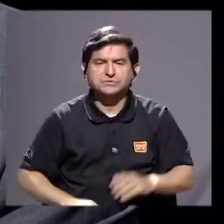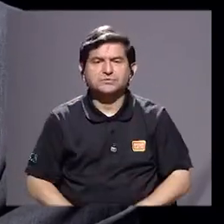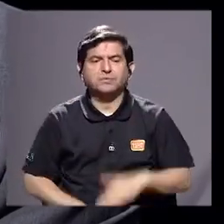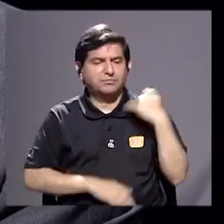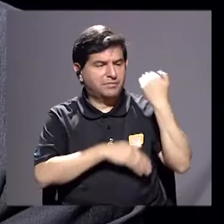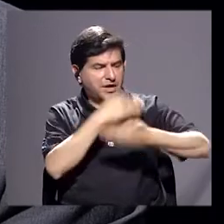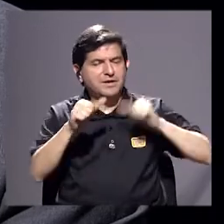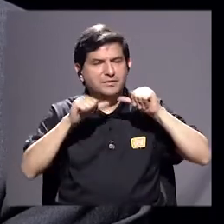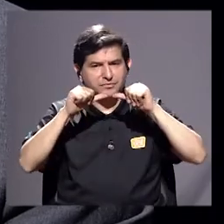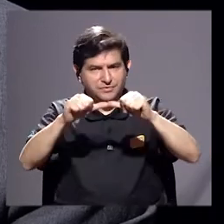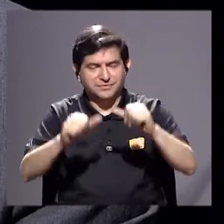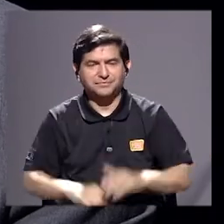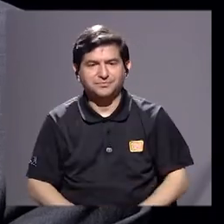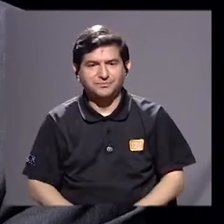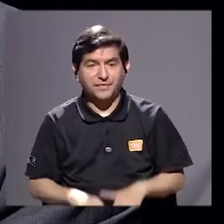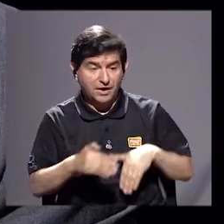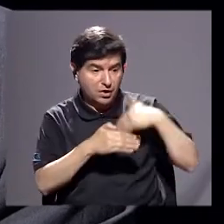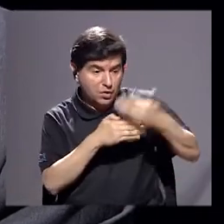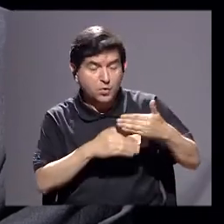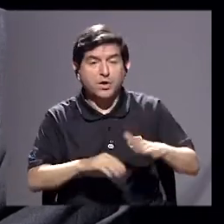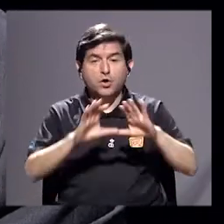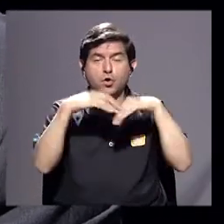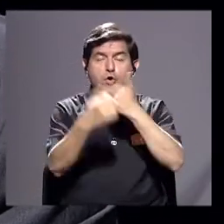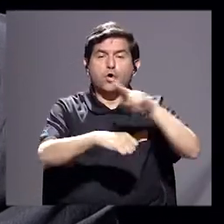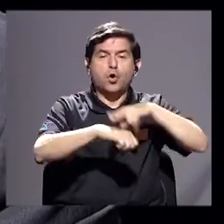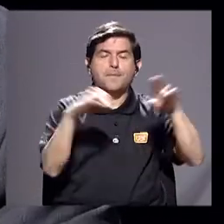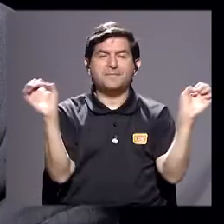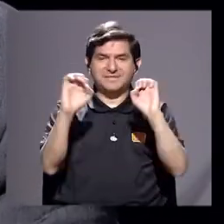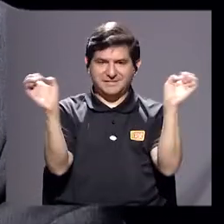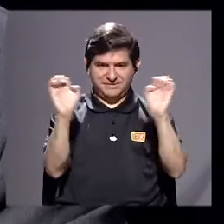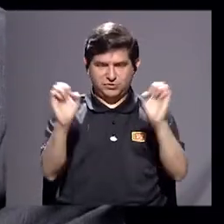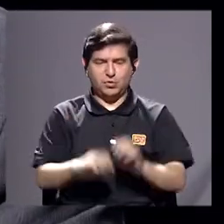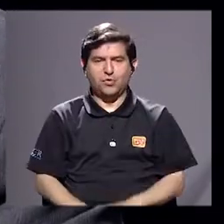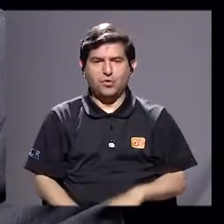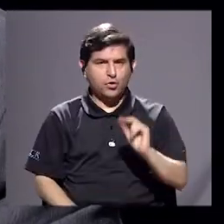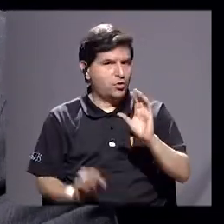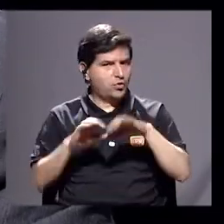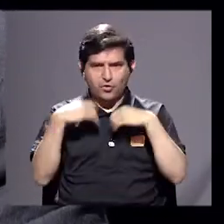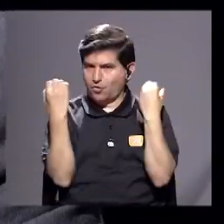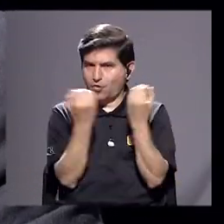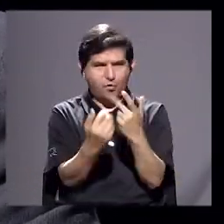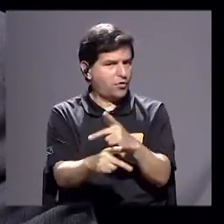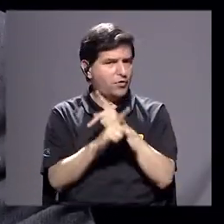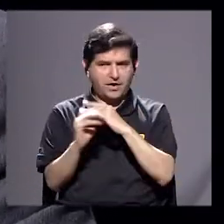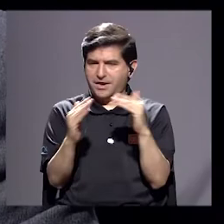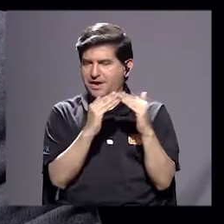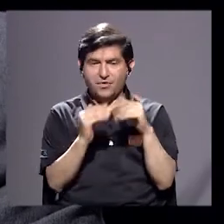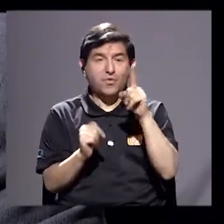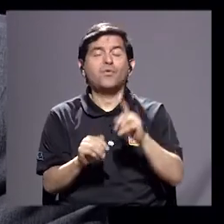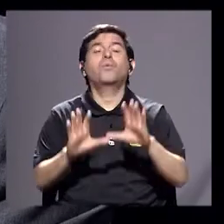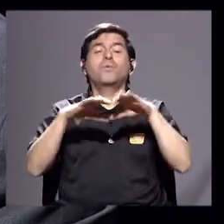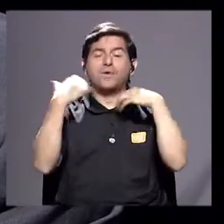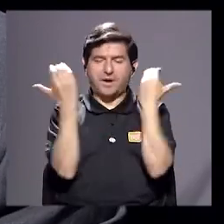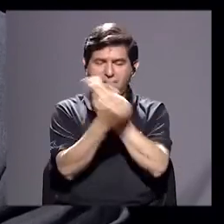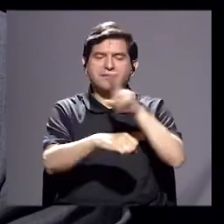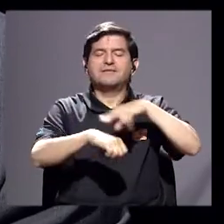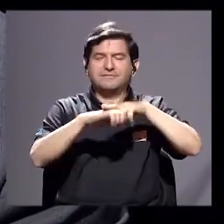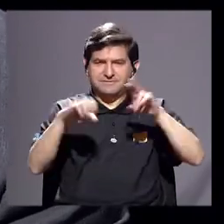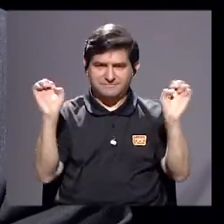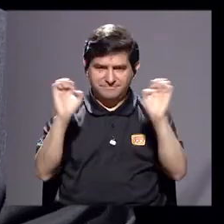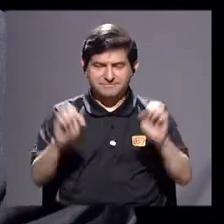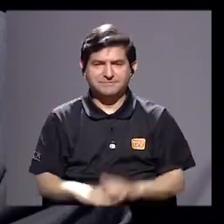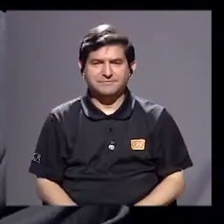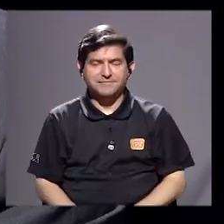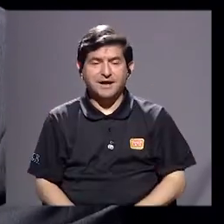a partir de eso se crea la comisión nacional de emergencia no se crea un órgano de protección civil sino se crea una comisión nacional de emergencia con